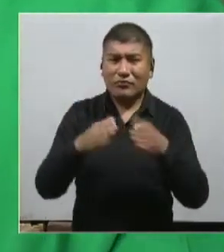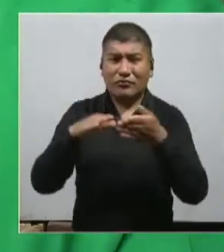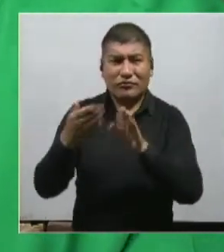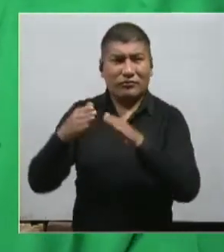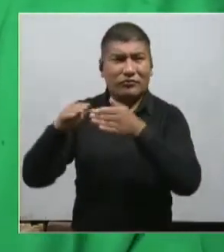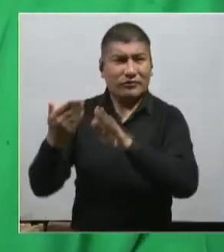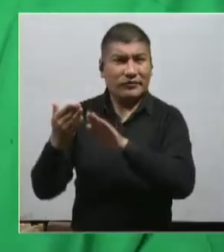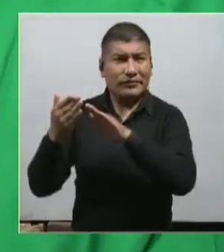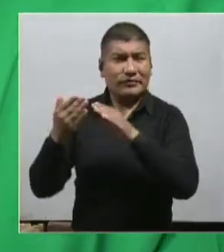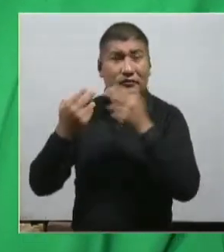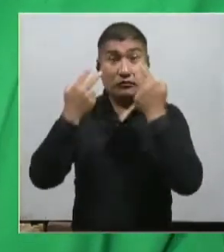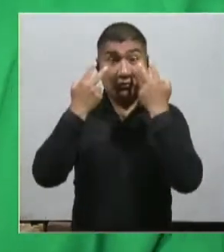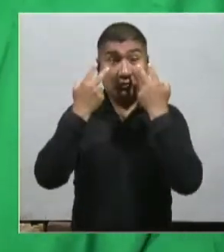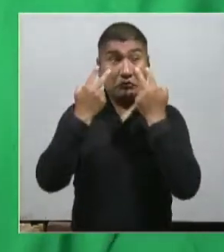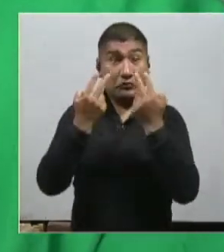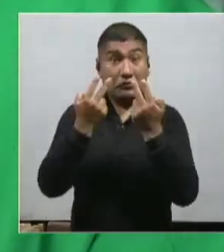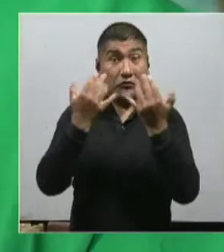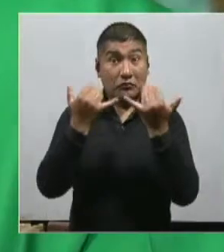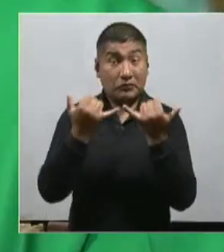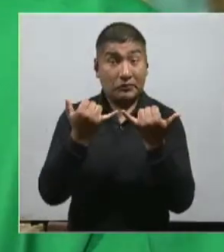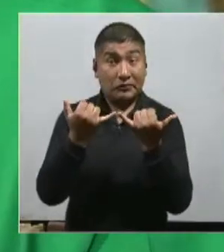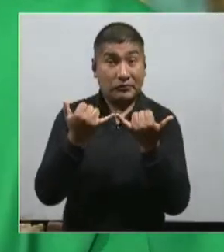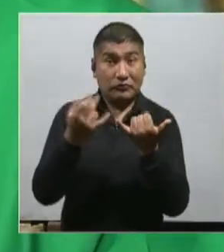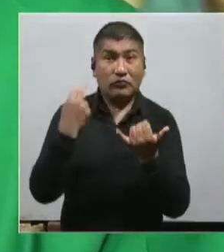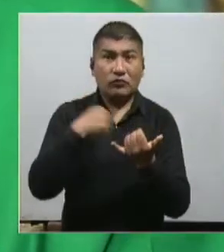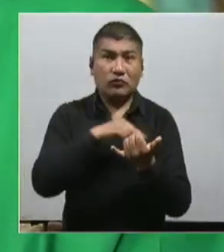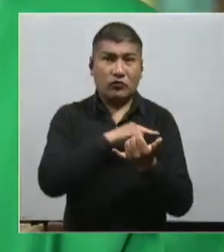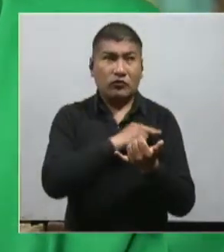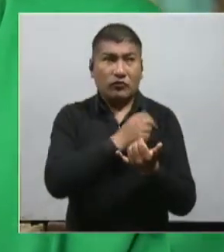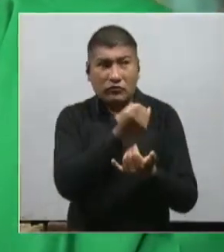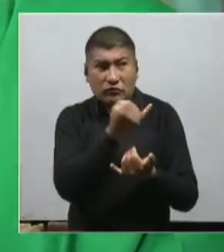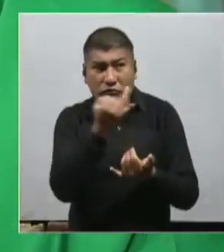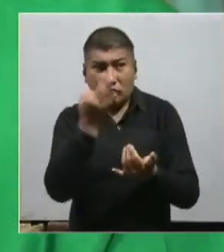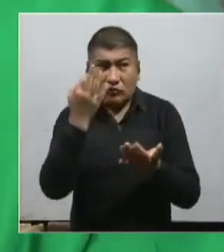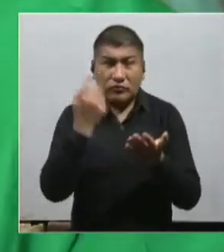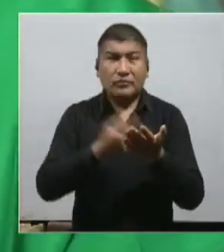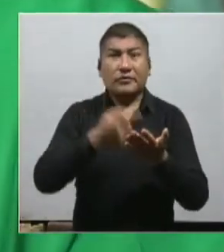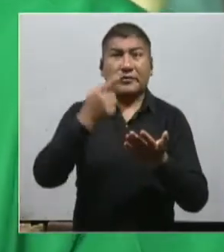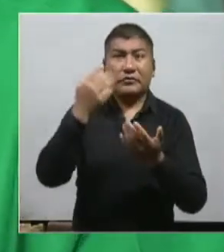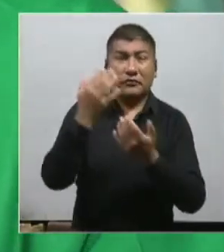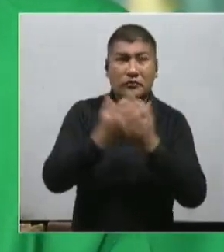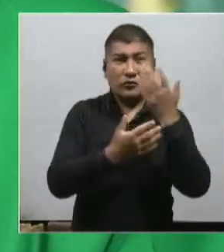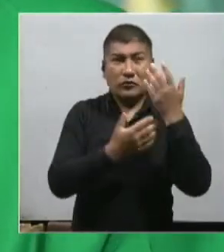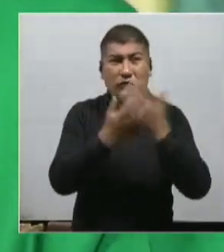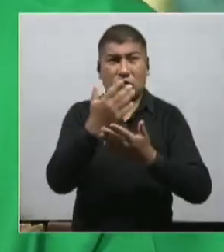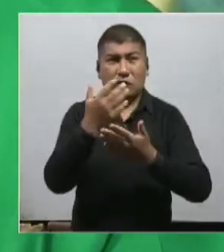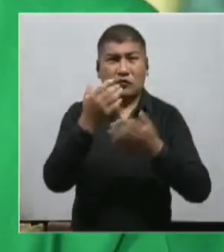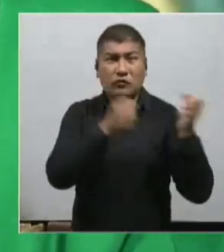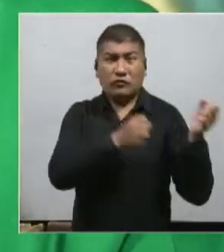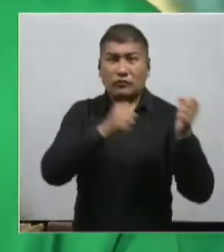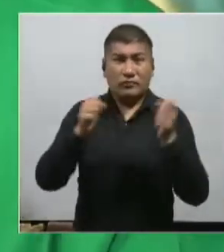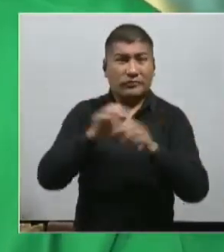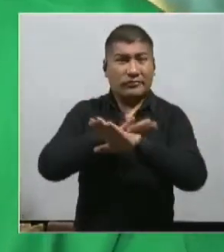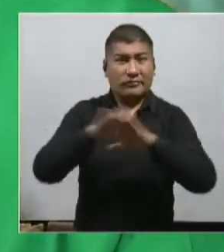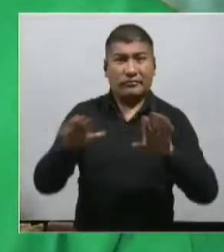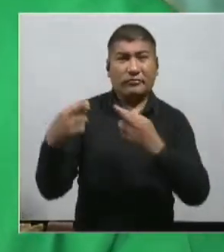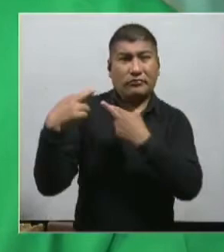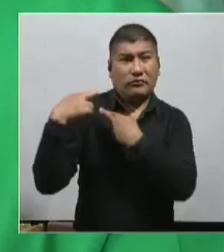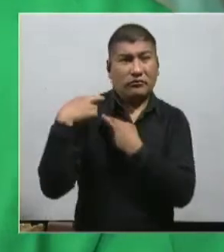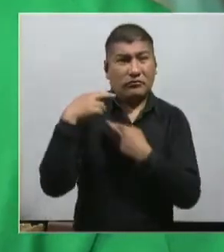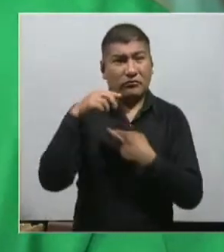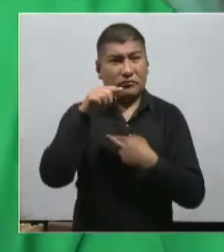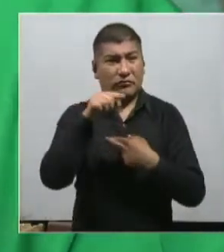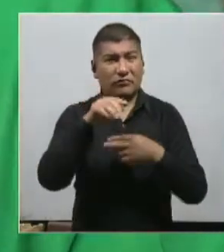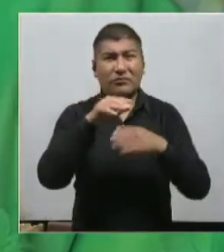nos hace ver una vez más que estamos, en algunos casos, en manos de un poder irresponsable y con mucha falta